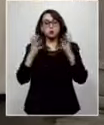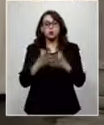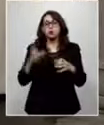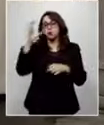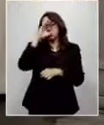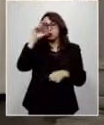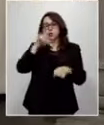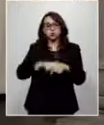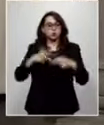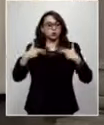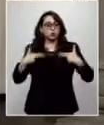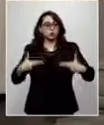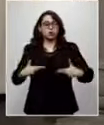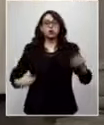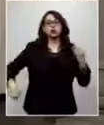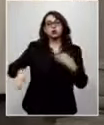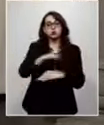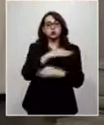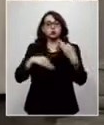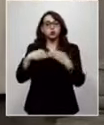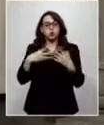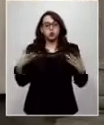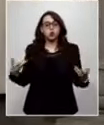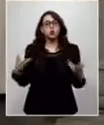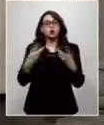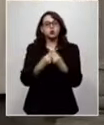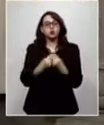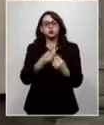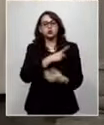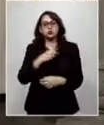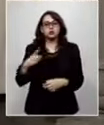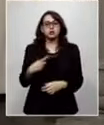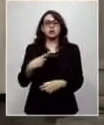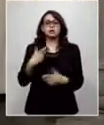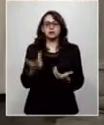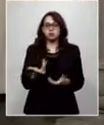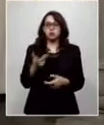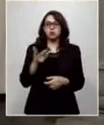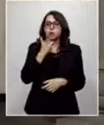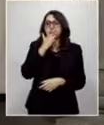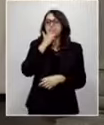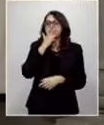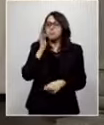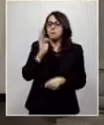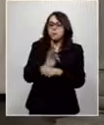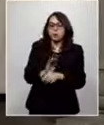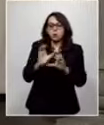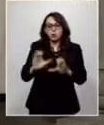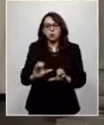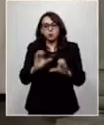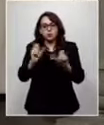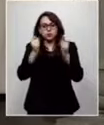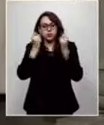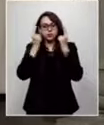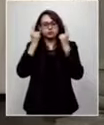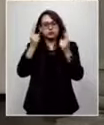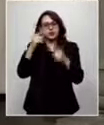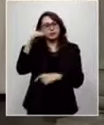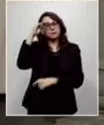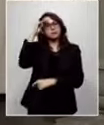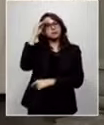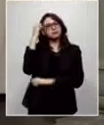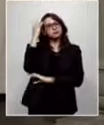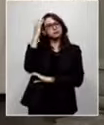de la humanidad, nos compromete a todos a cuidar, proteger, admirar, valorar, reflexionar